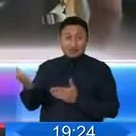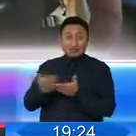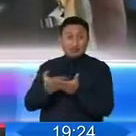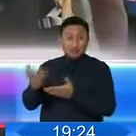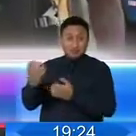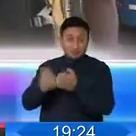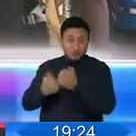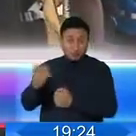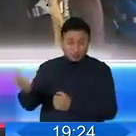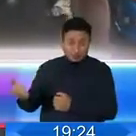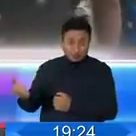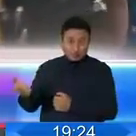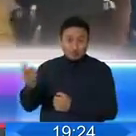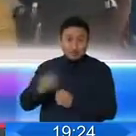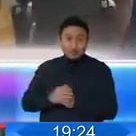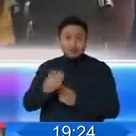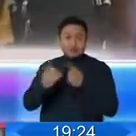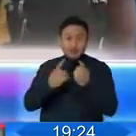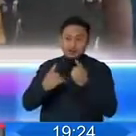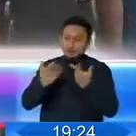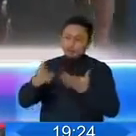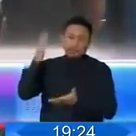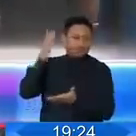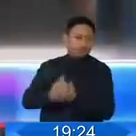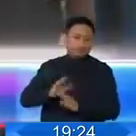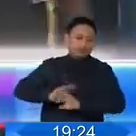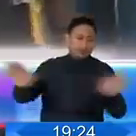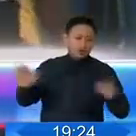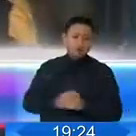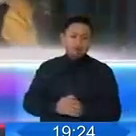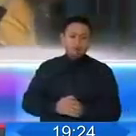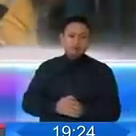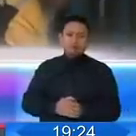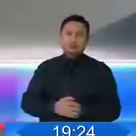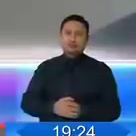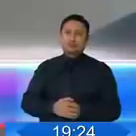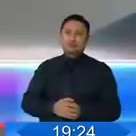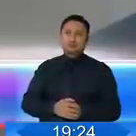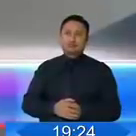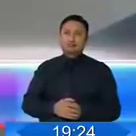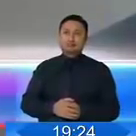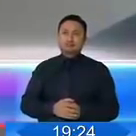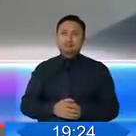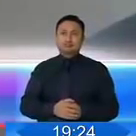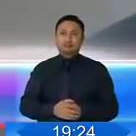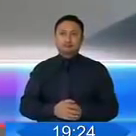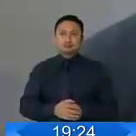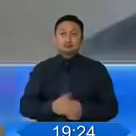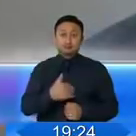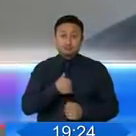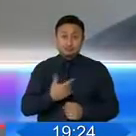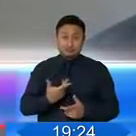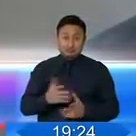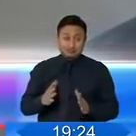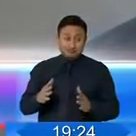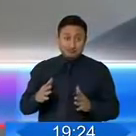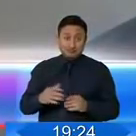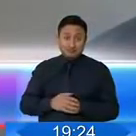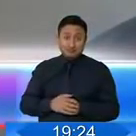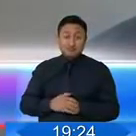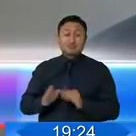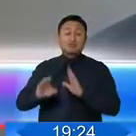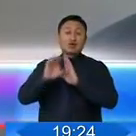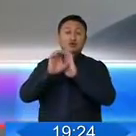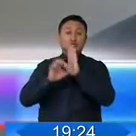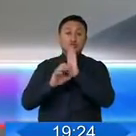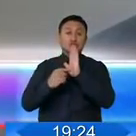podría empezar a anular el diálogo con las autoridades para tomar otras medidas. No nos asusta a nosotros que la Constitución